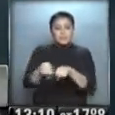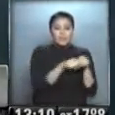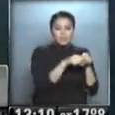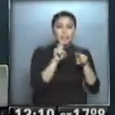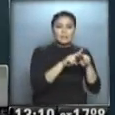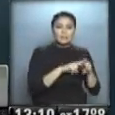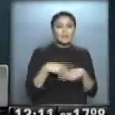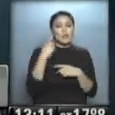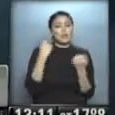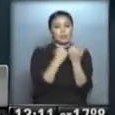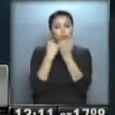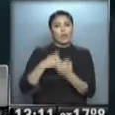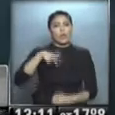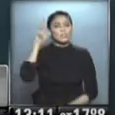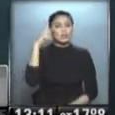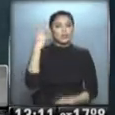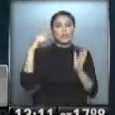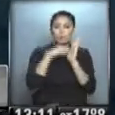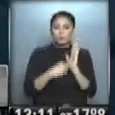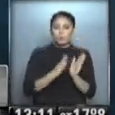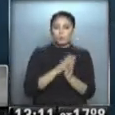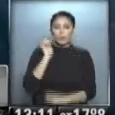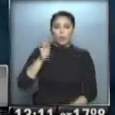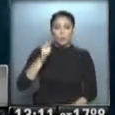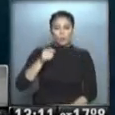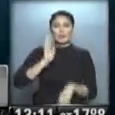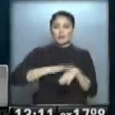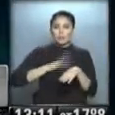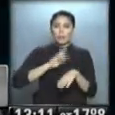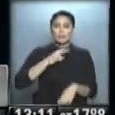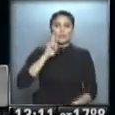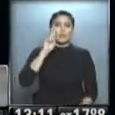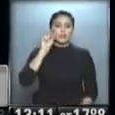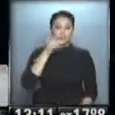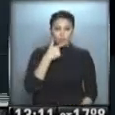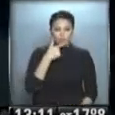los 82 puntos de pericia pedidos por el juez de la causa Javier Ríos.